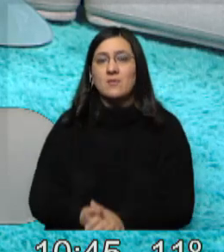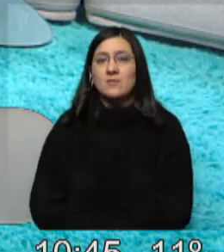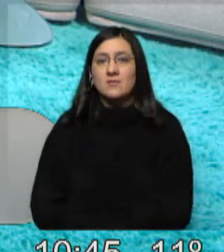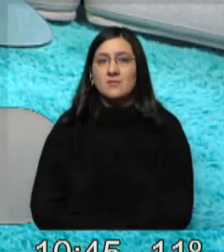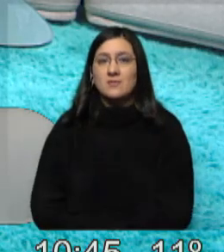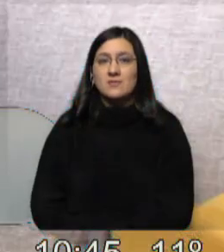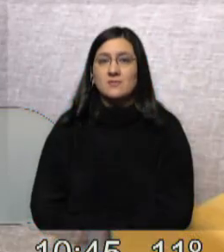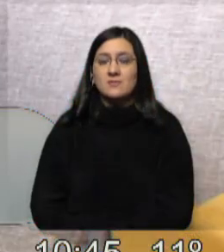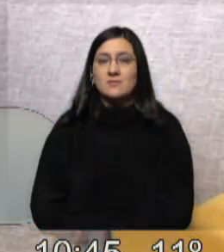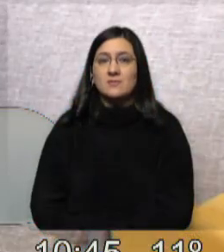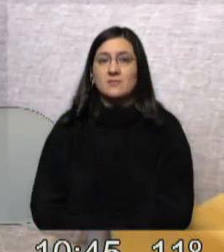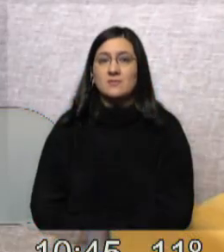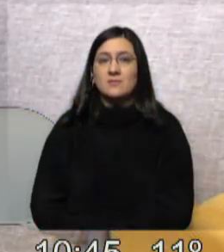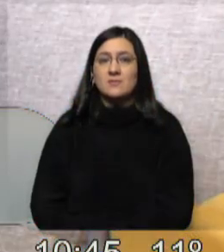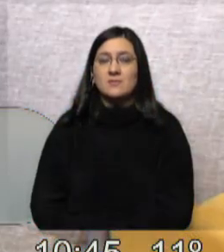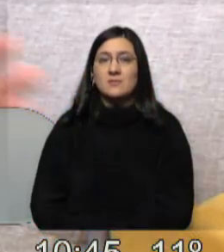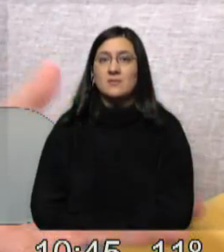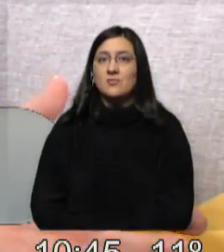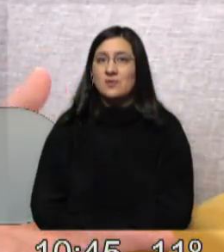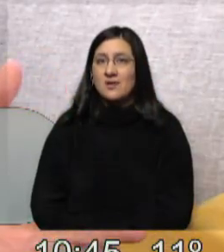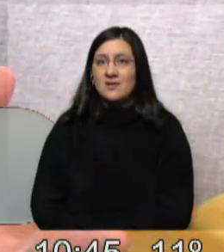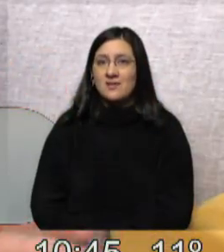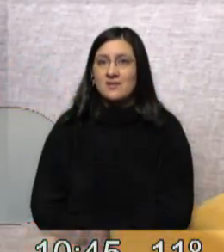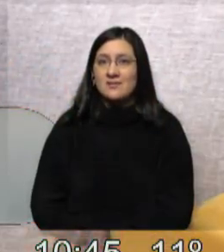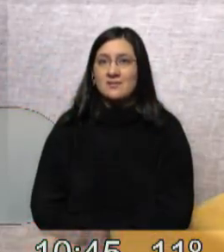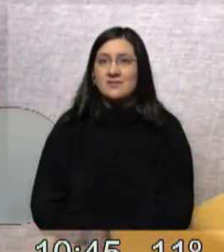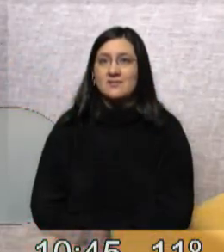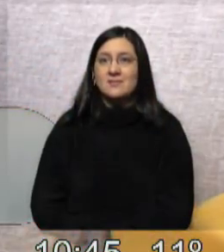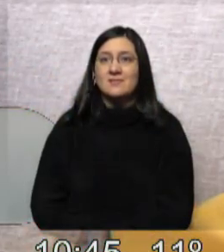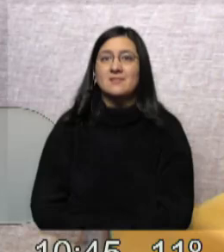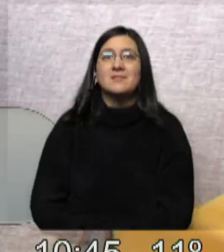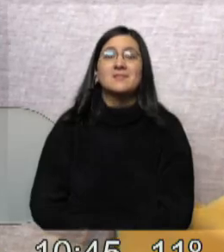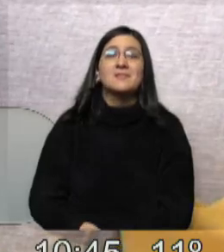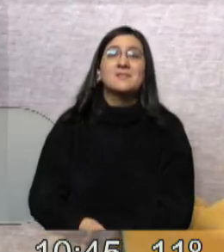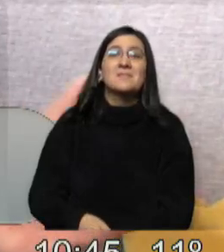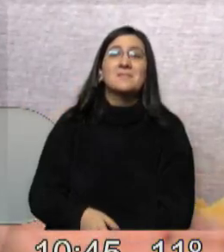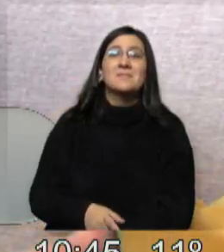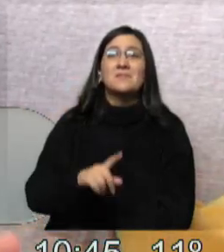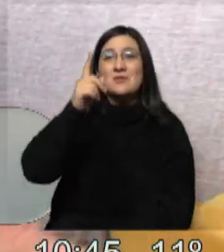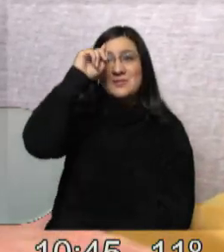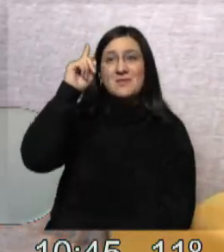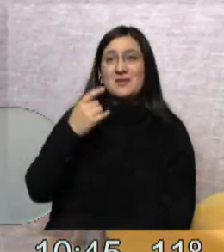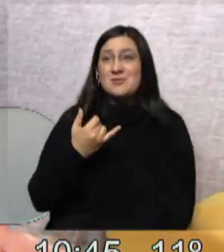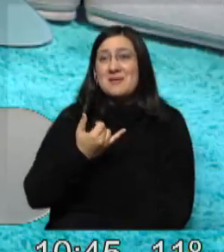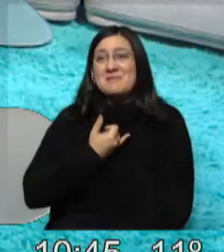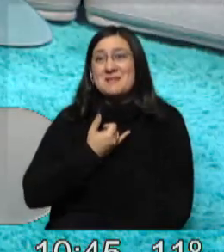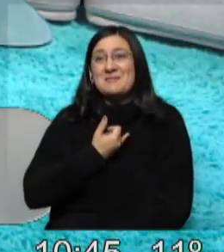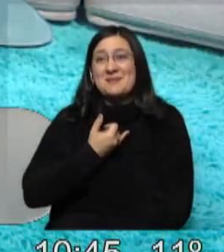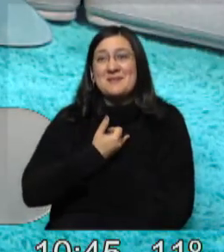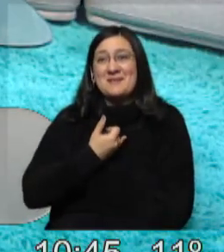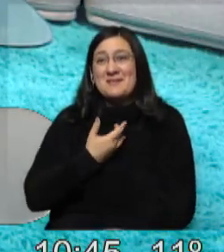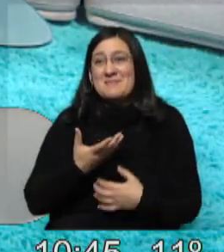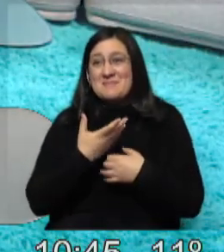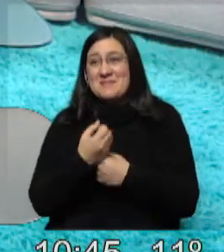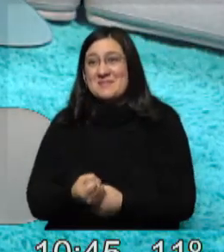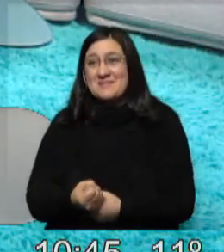Todo el tiempo estuvieron al aire. No, te juro. No, me puse mal porque la vi ella que estaba mal y no sabía cómo contenerla, ¿viste? Sí. Y